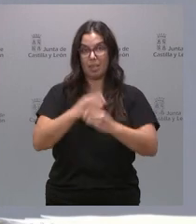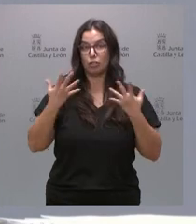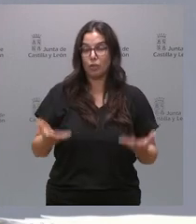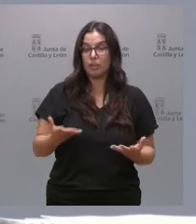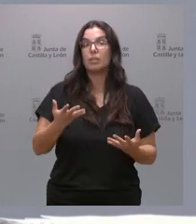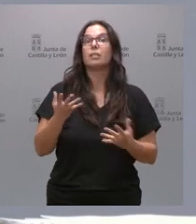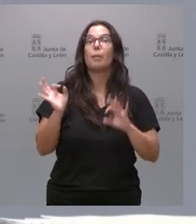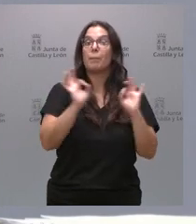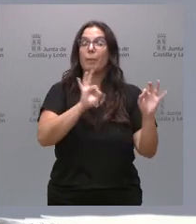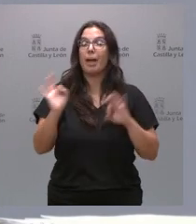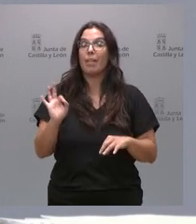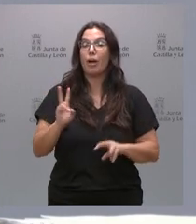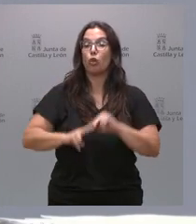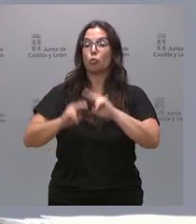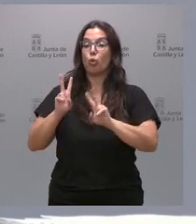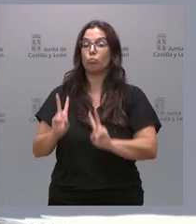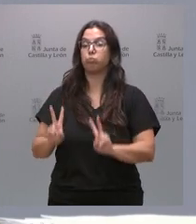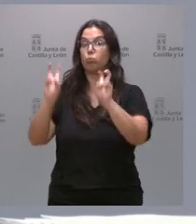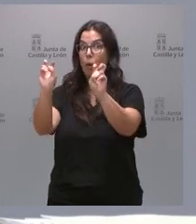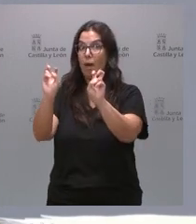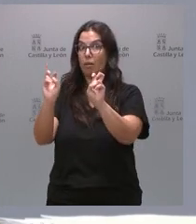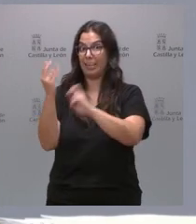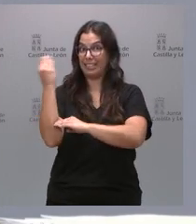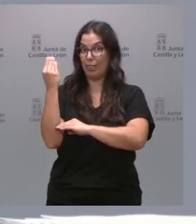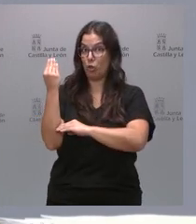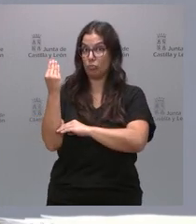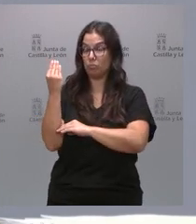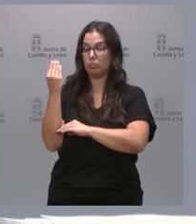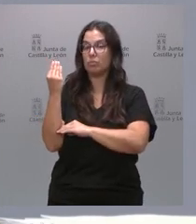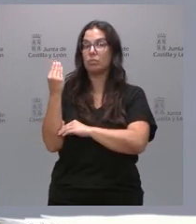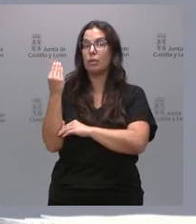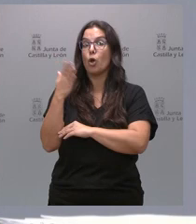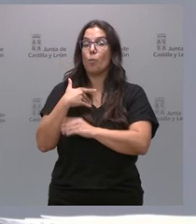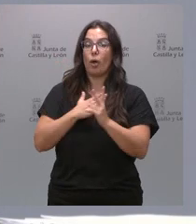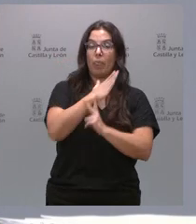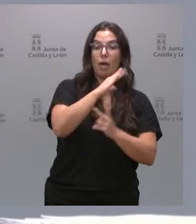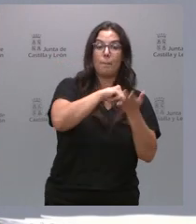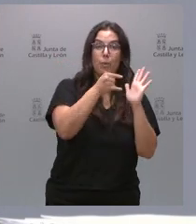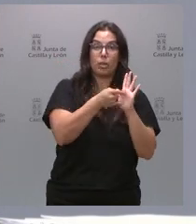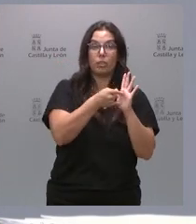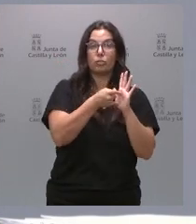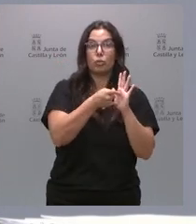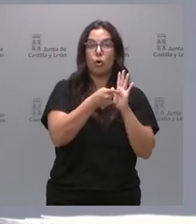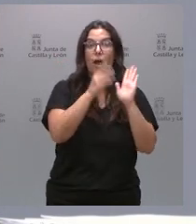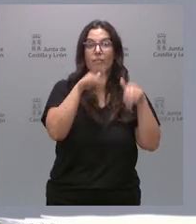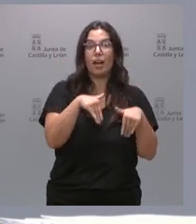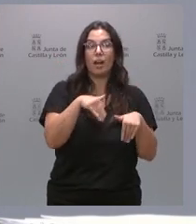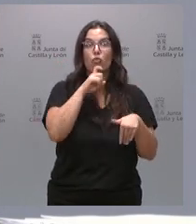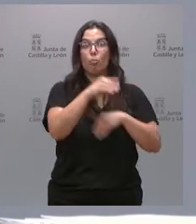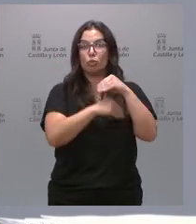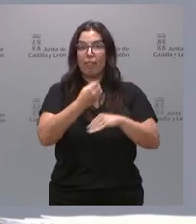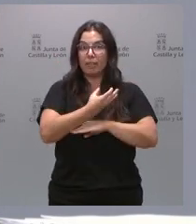la construcción de una nueva estación de autobuses bien a través del proyecto que se Determine Finalmente